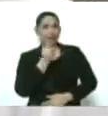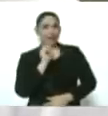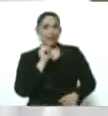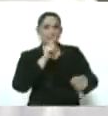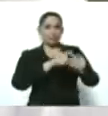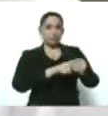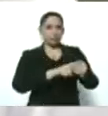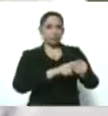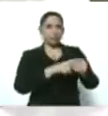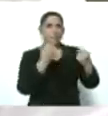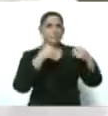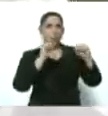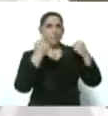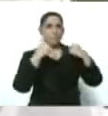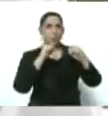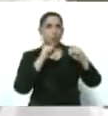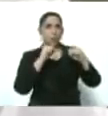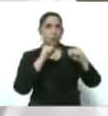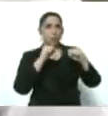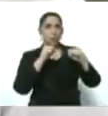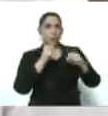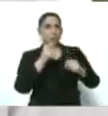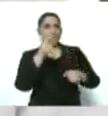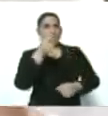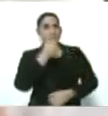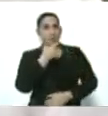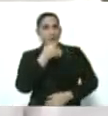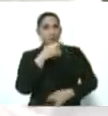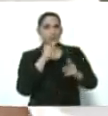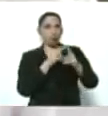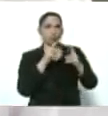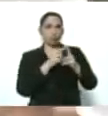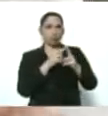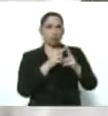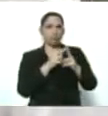incluidos en el esquema terapéutico, son medicamentos conocidos, que